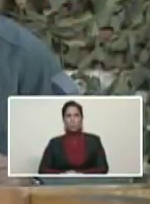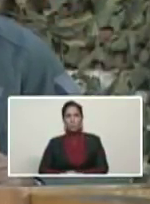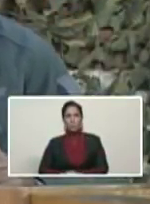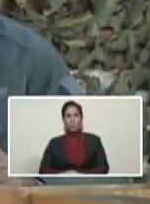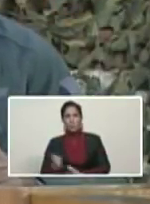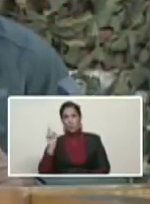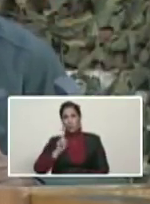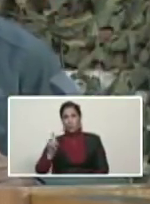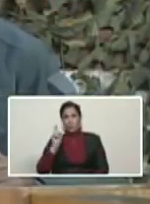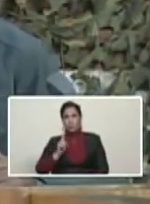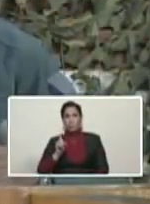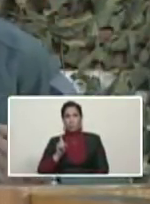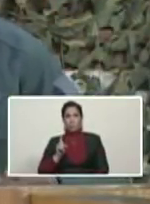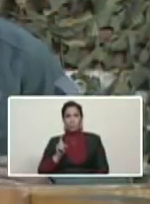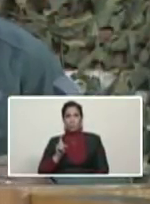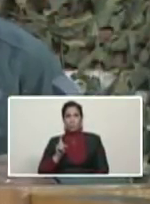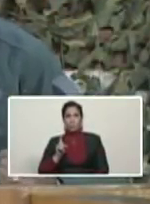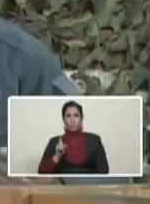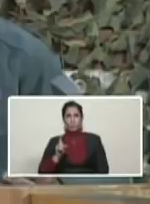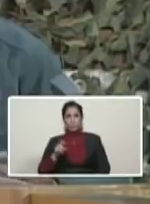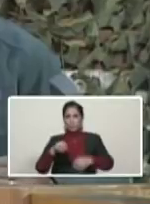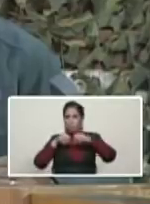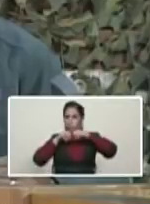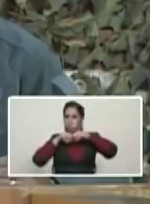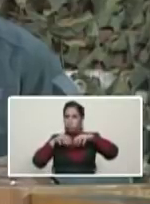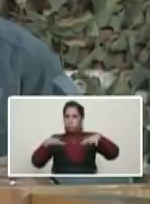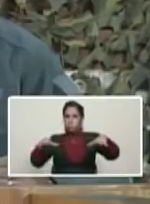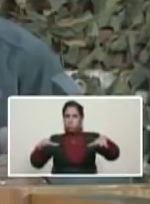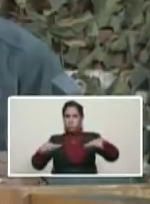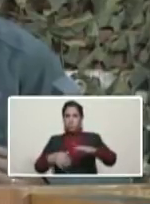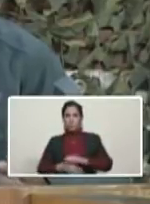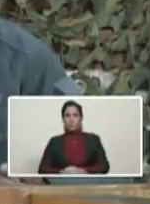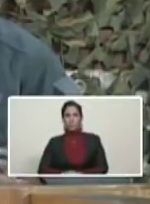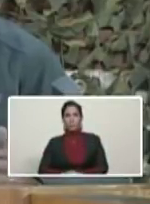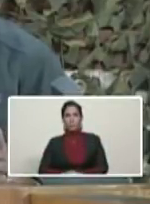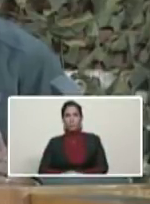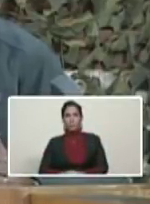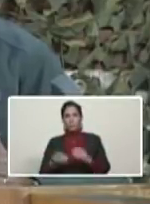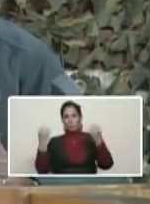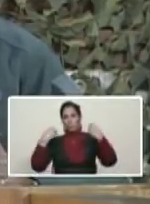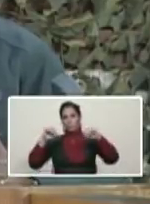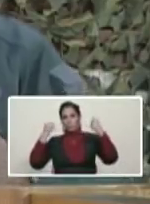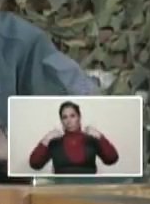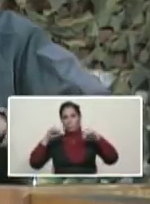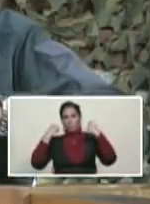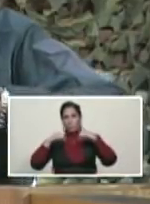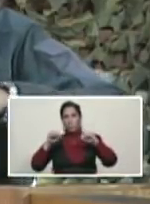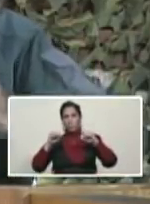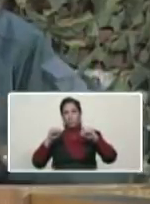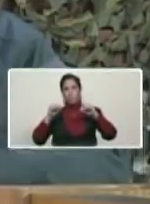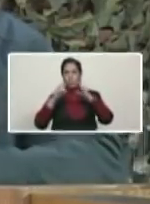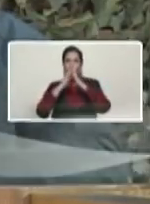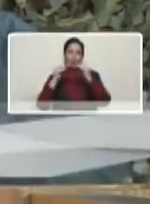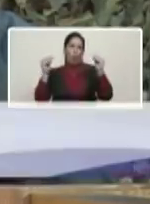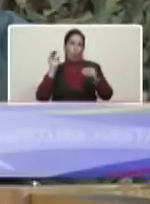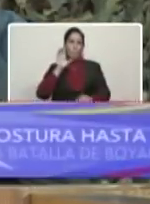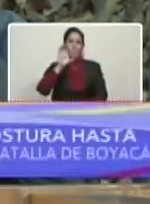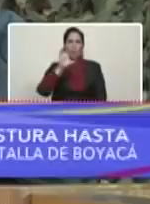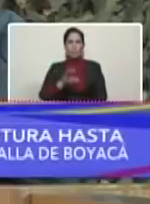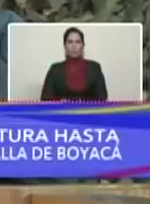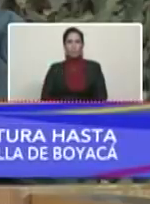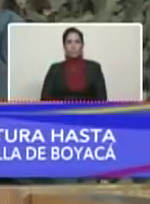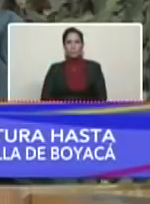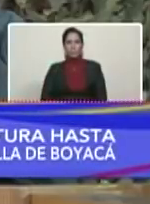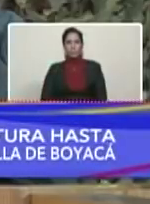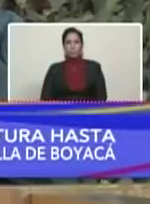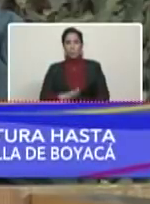necesidad para el despliegue, el entrenamiento, la preparación de todo un país. Porque la